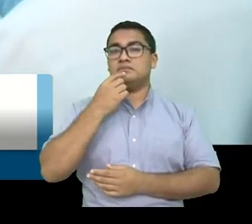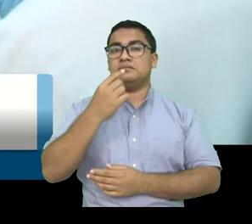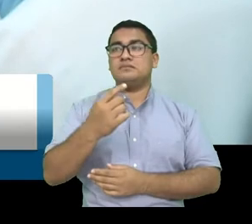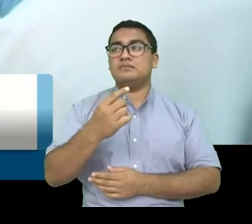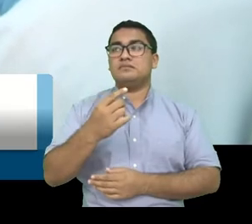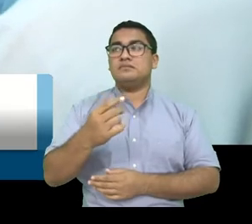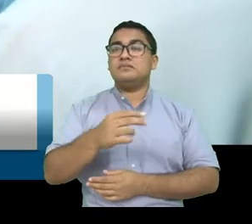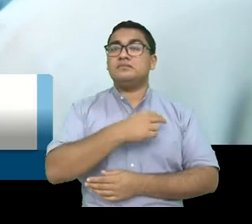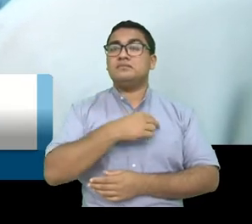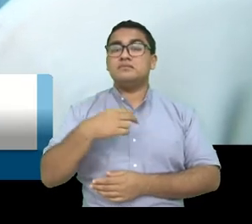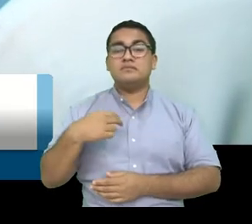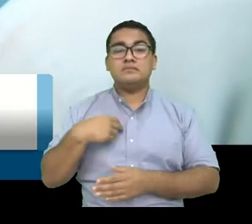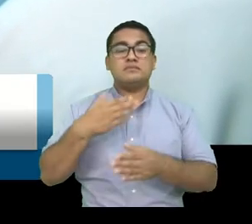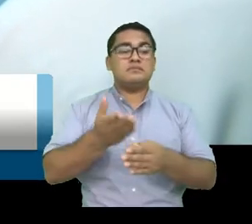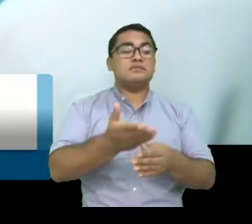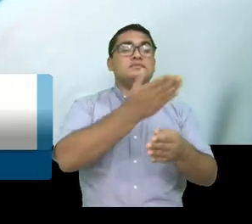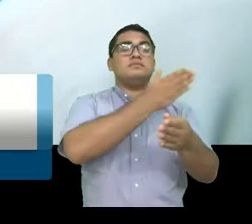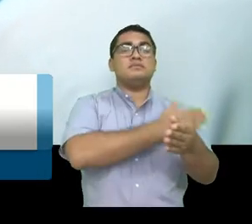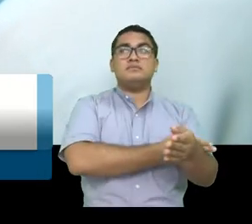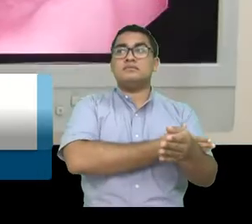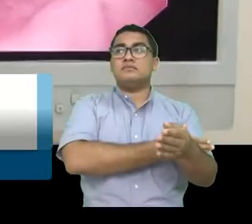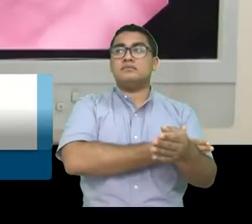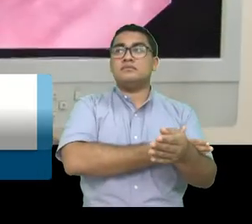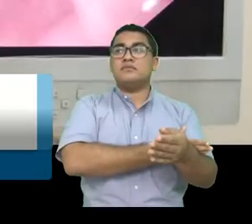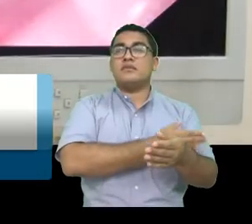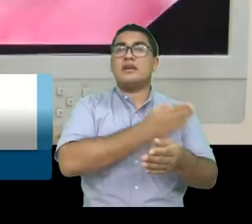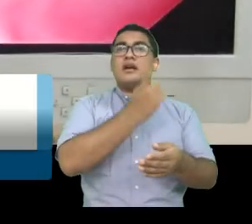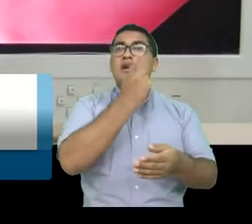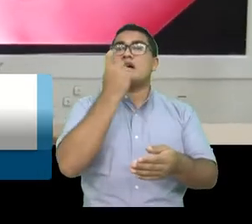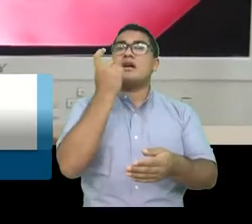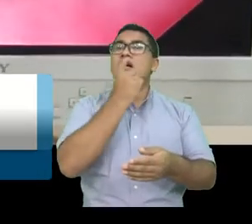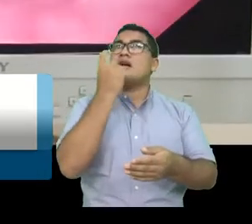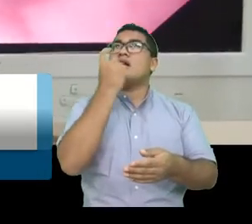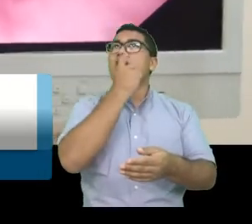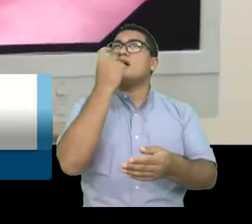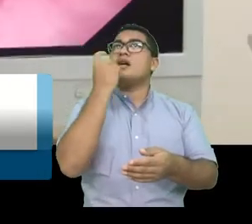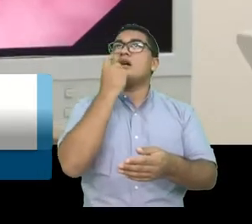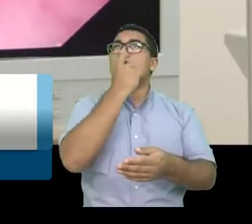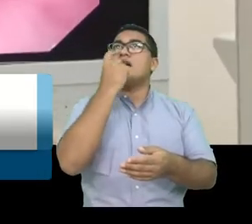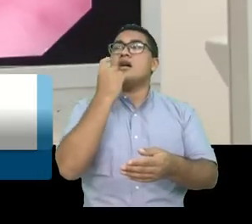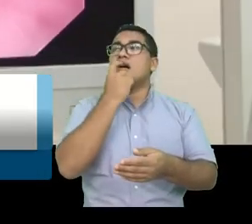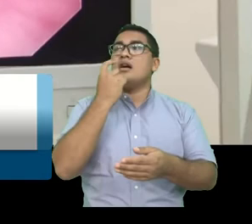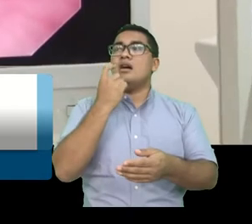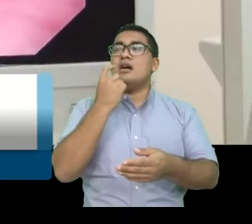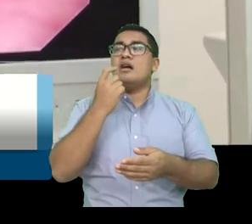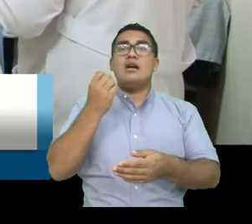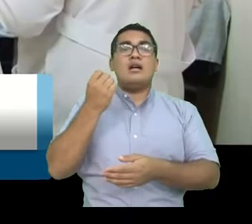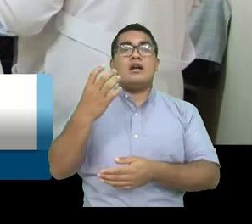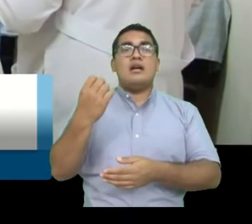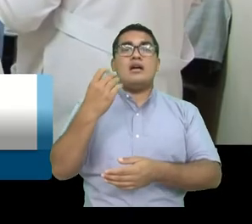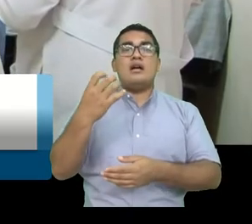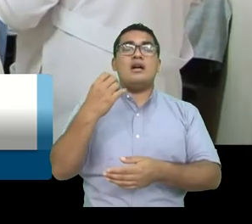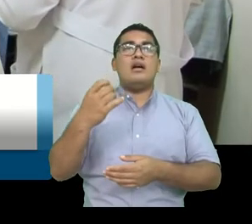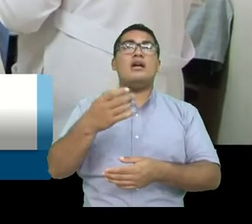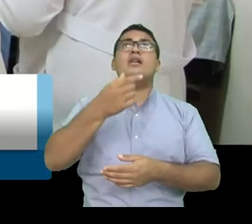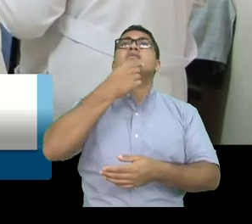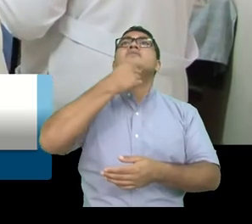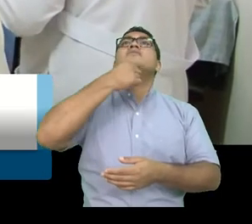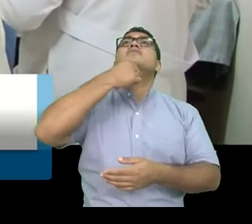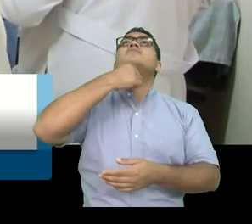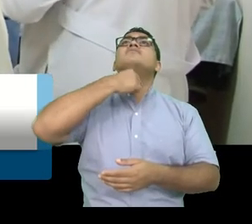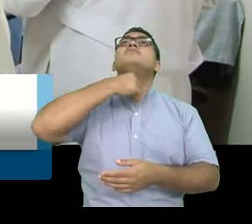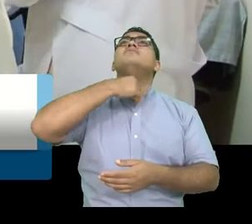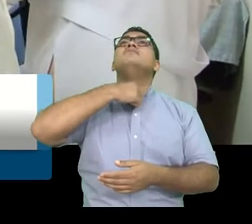realizarla, un aerosol a nivel de la cavidad oral que disminuye, o un anestésico que hace disminuye de que